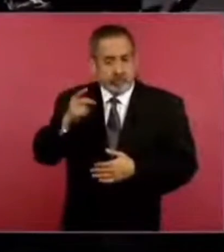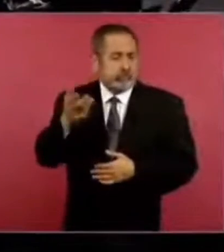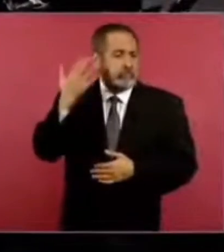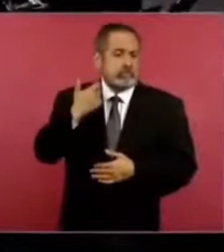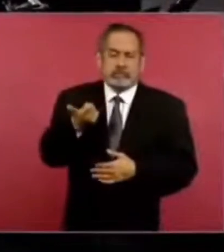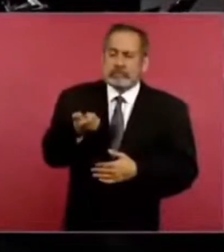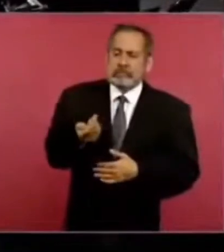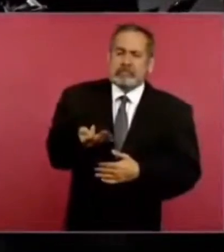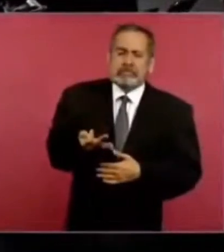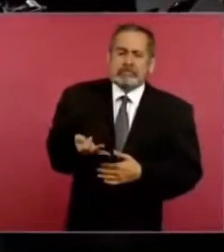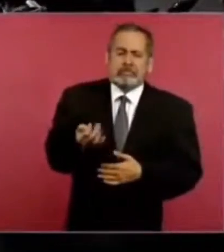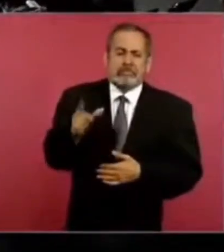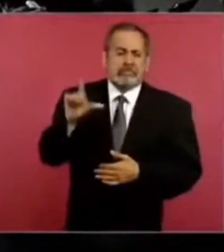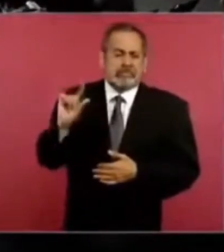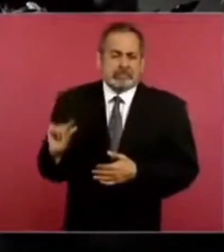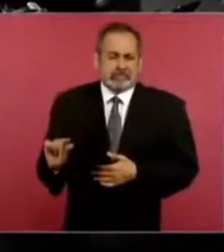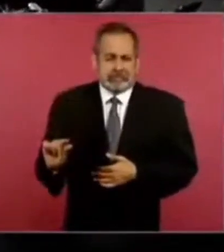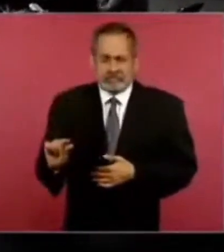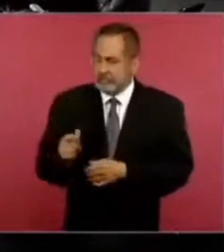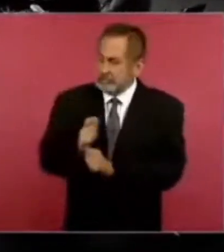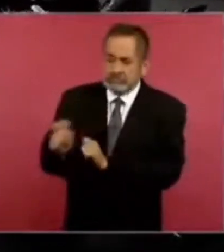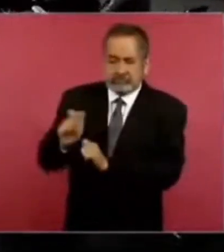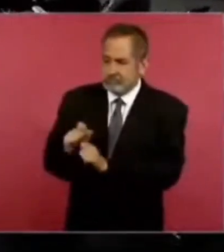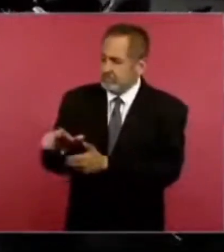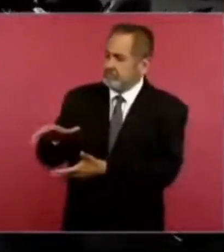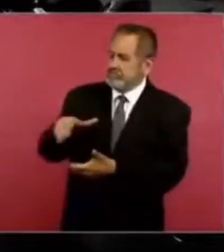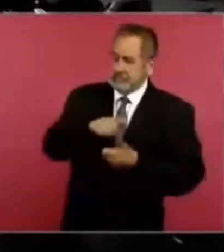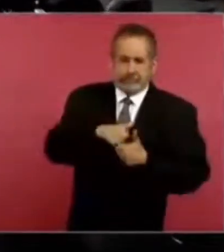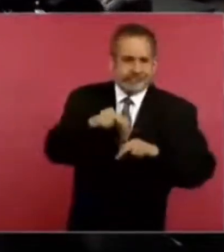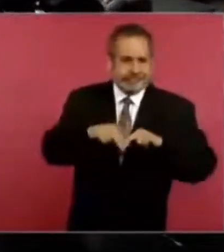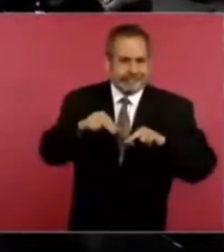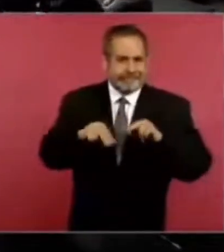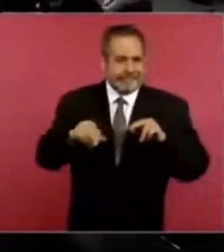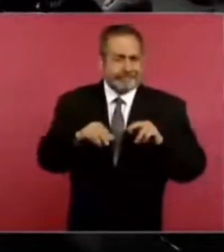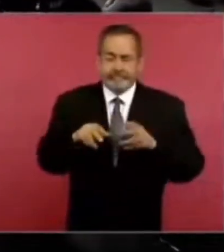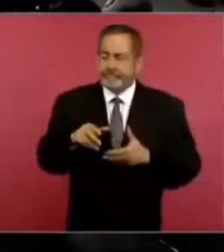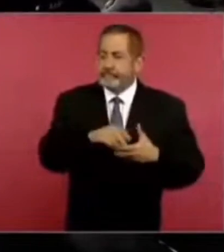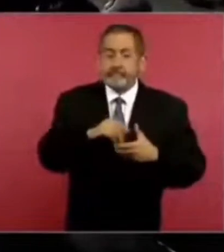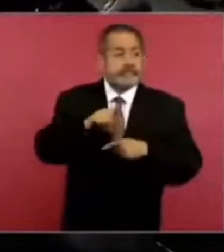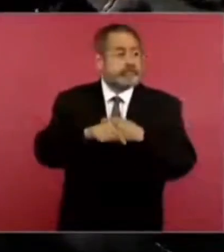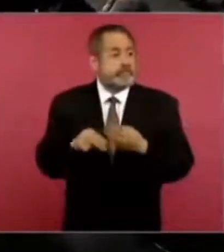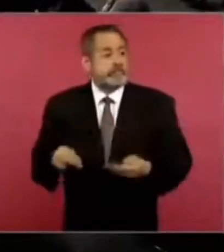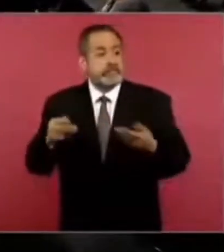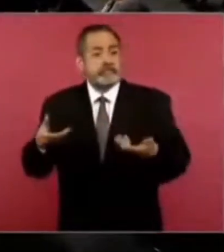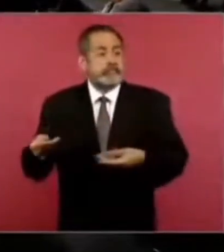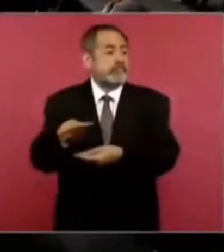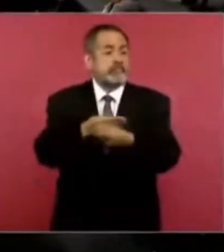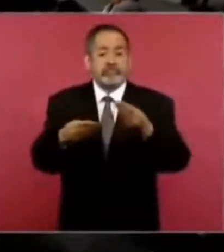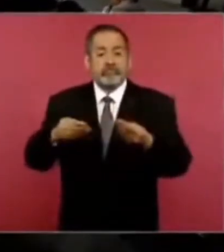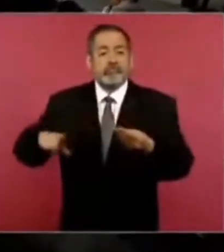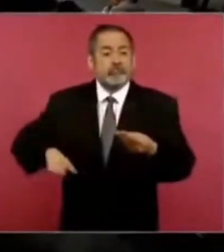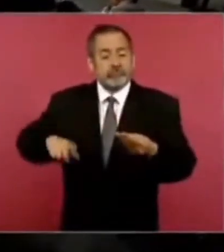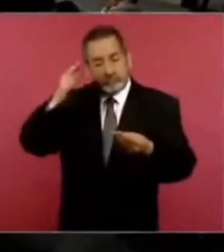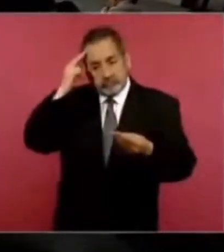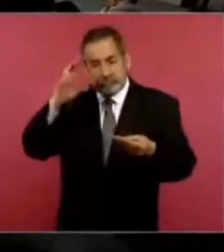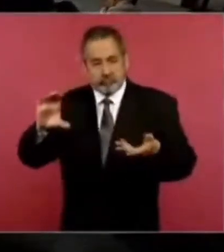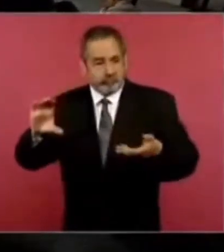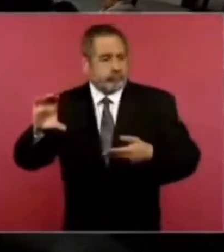cuantiosísimo y que además fue acompañado de corrupción fue el rescate que hizo Porfirio Díaz